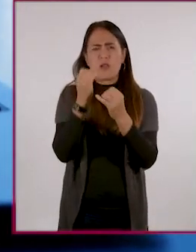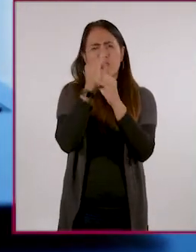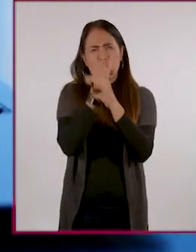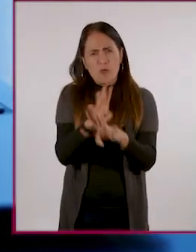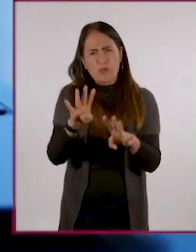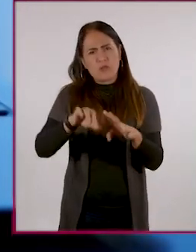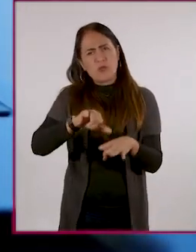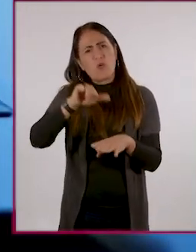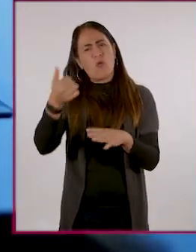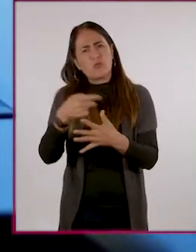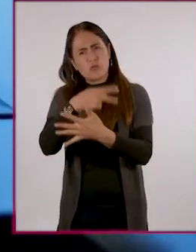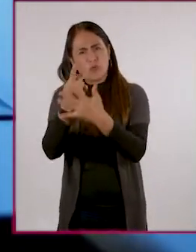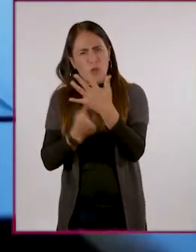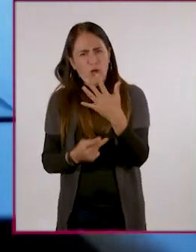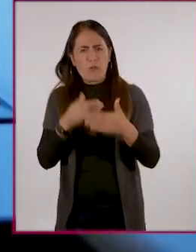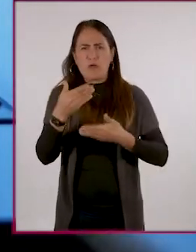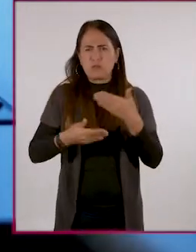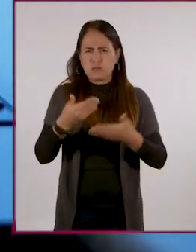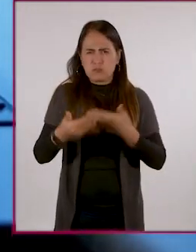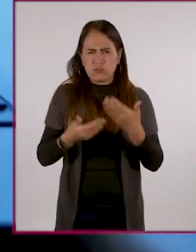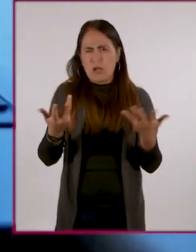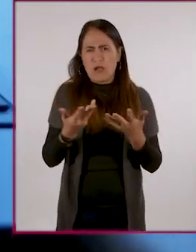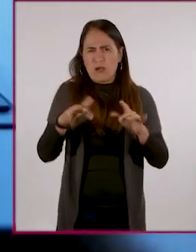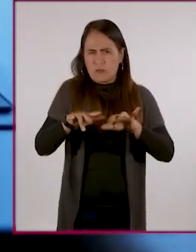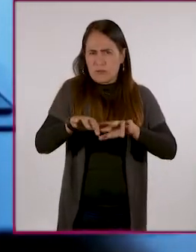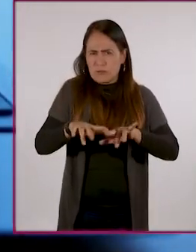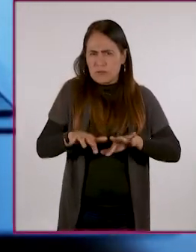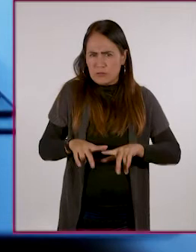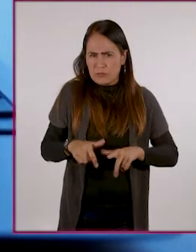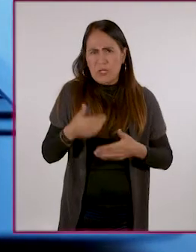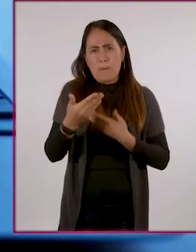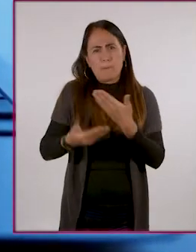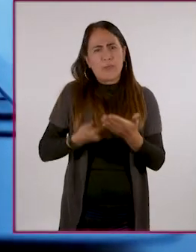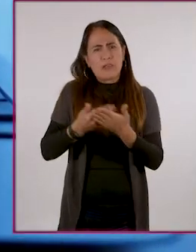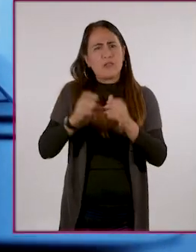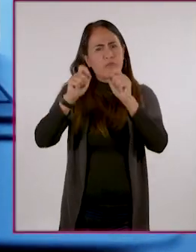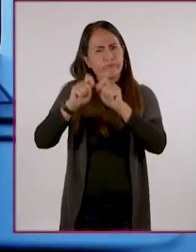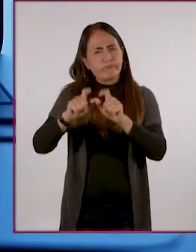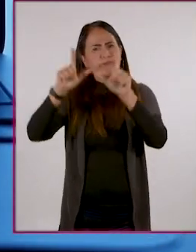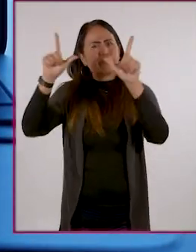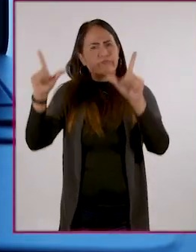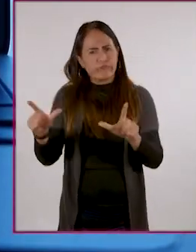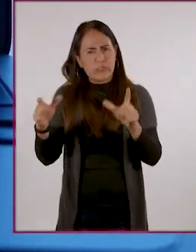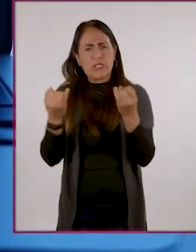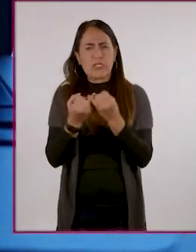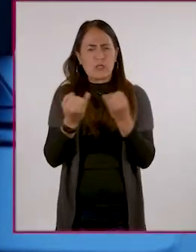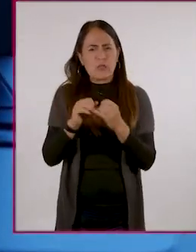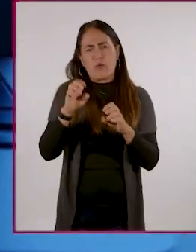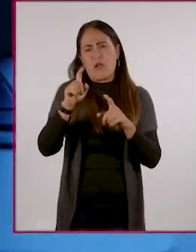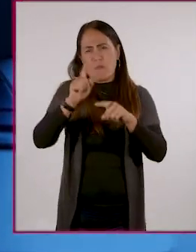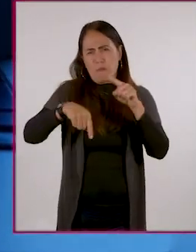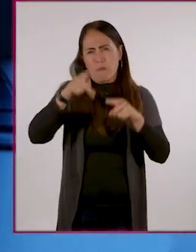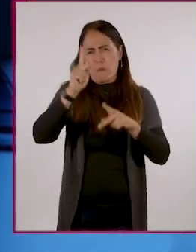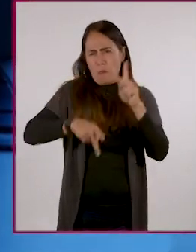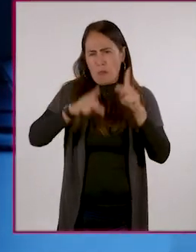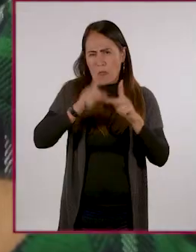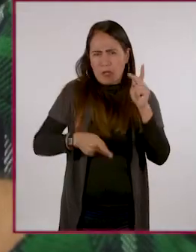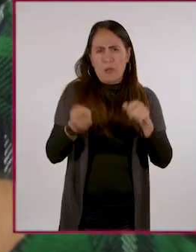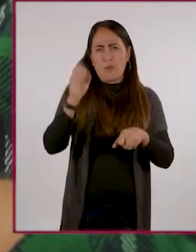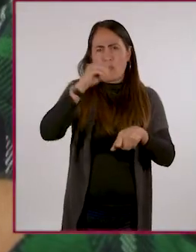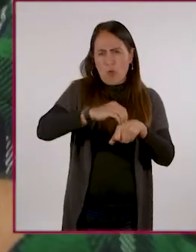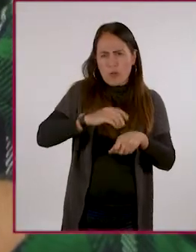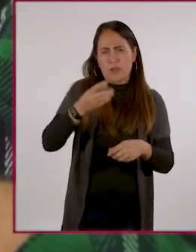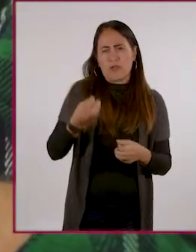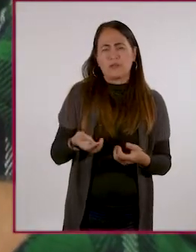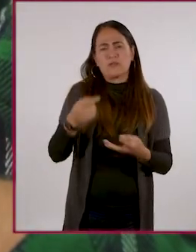la información con otros programas como procesadores de texto, presentaciones, incluso edición audiovisual. Por ello,